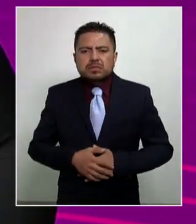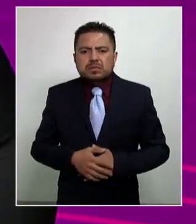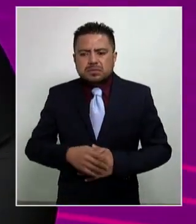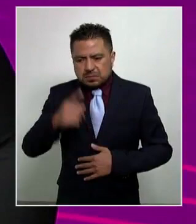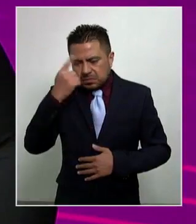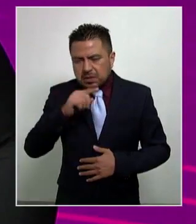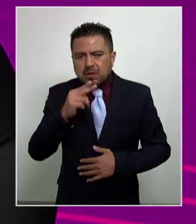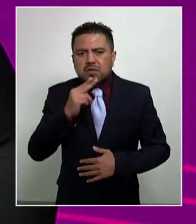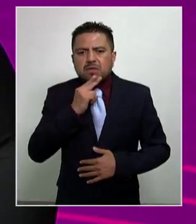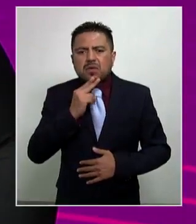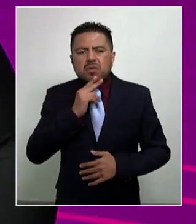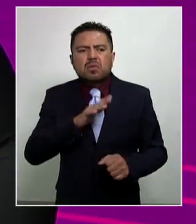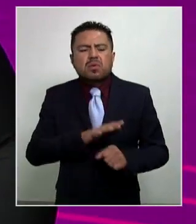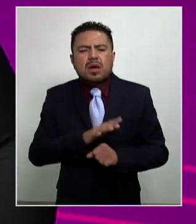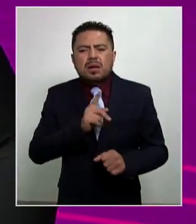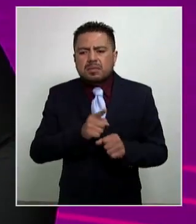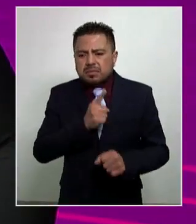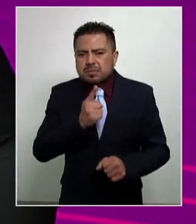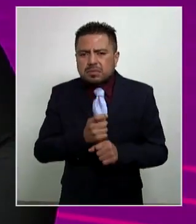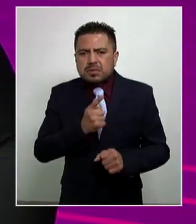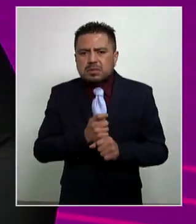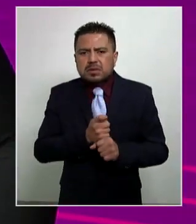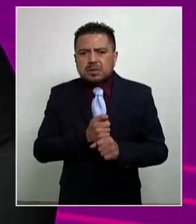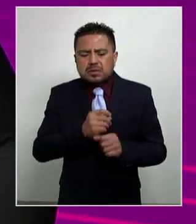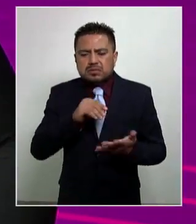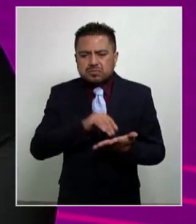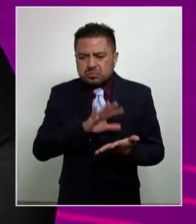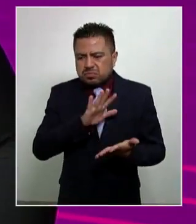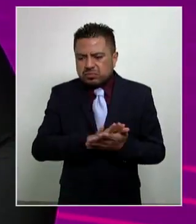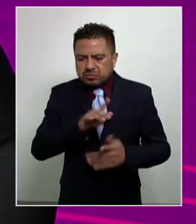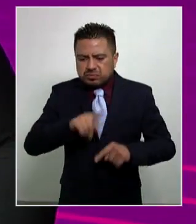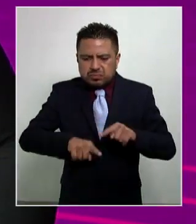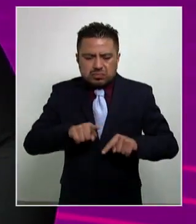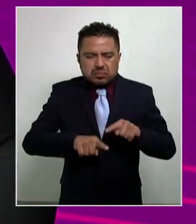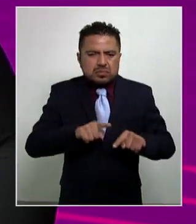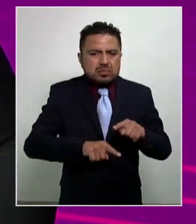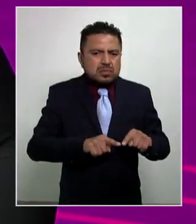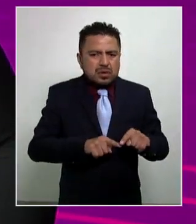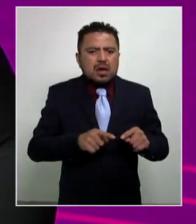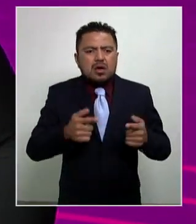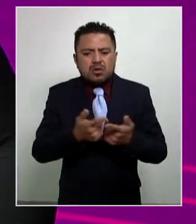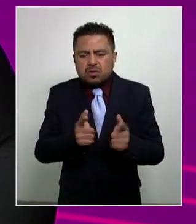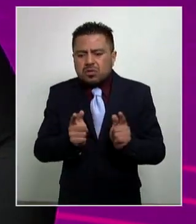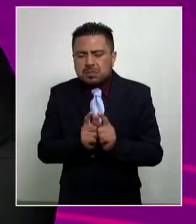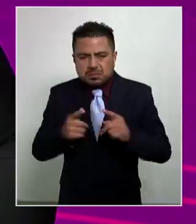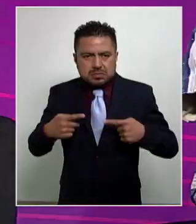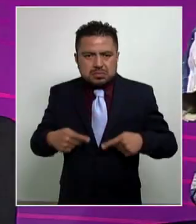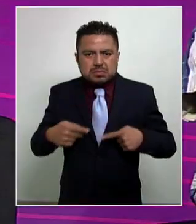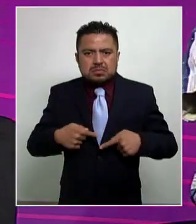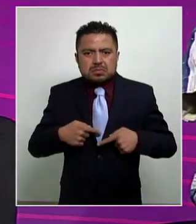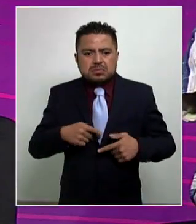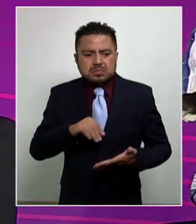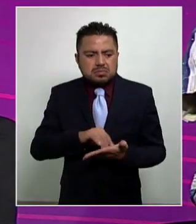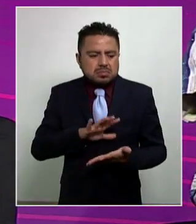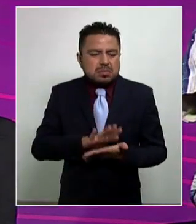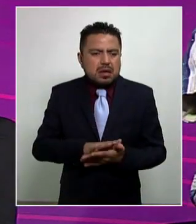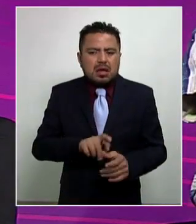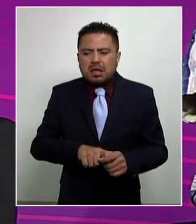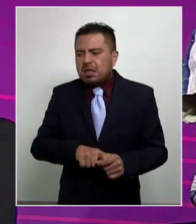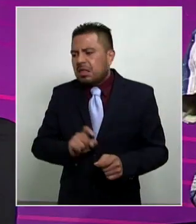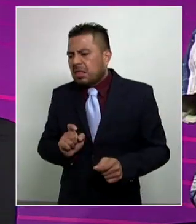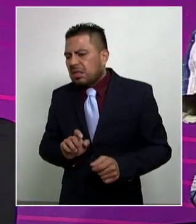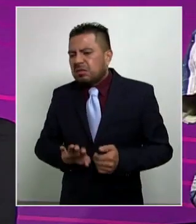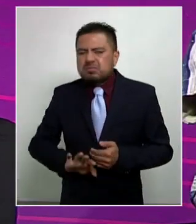para que funcione en qué sentido? Primero, para restituir dignidad a grupos de población apartados,